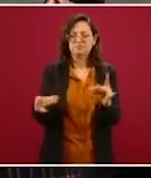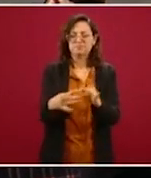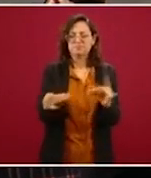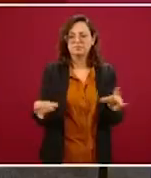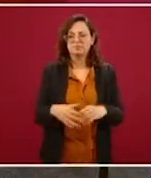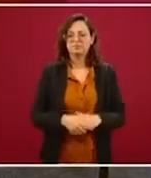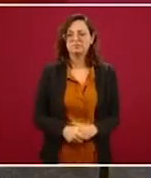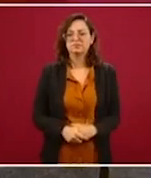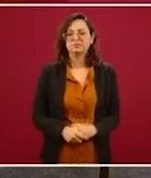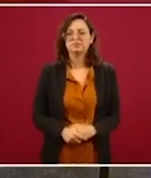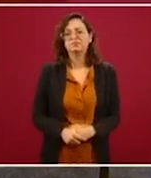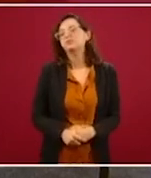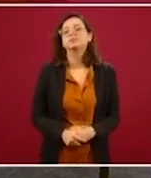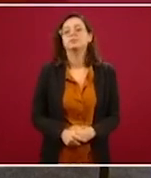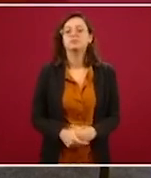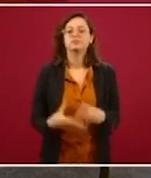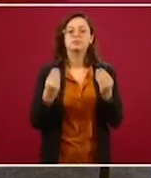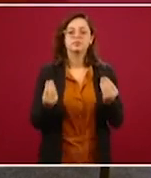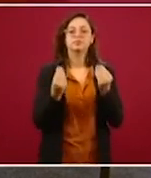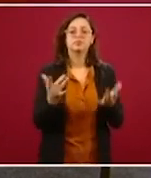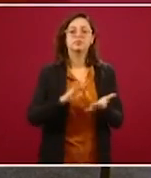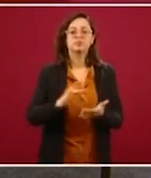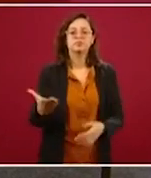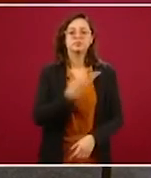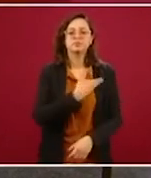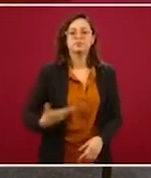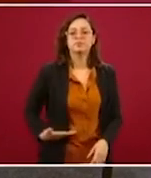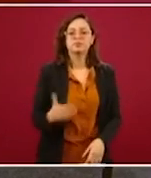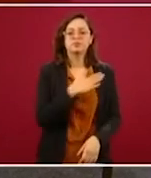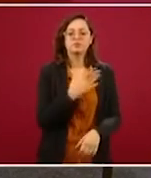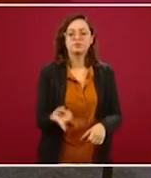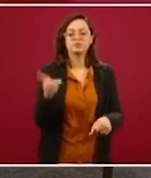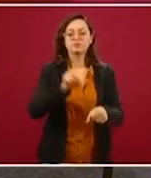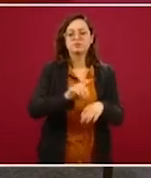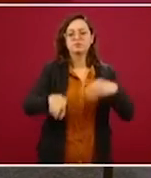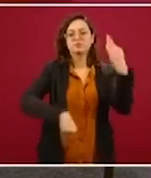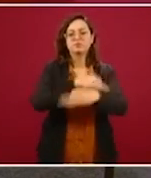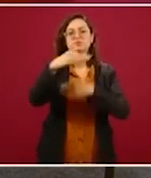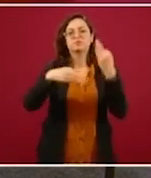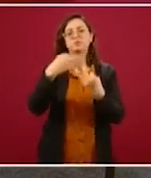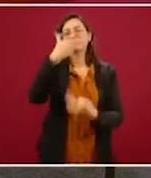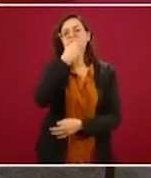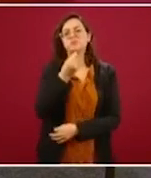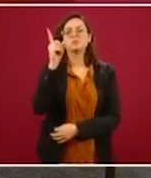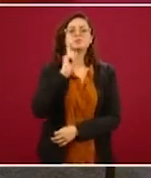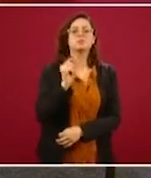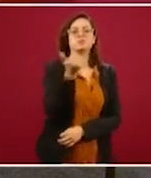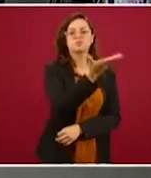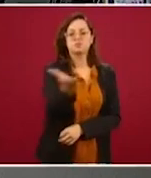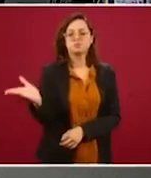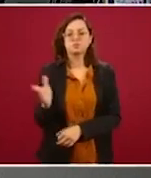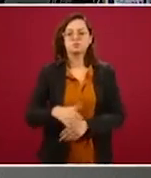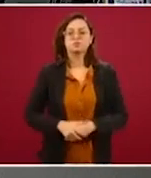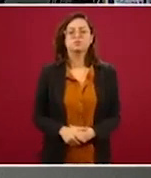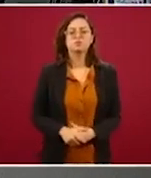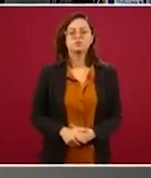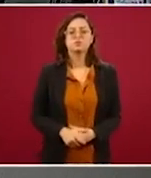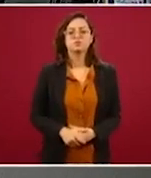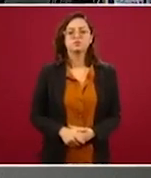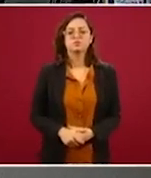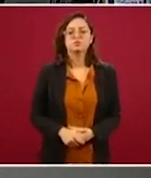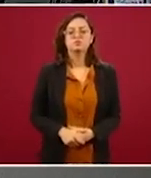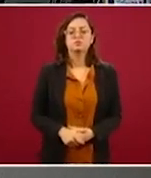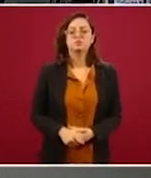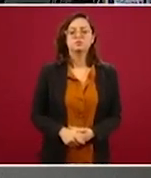Muchas gracias, señor presidente. Muy buenos días tengan todas y todos ustedes. En efecto, esta es